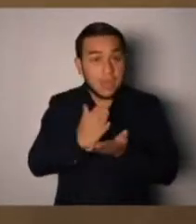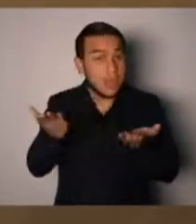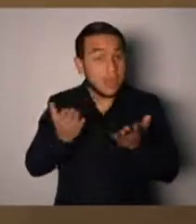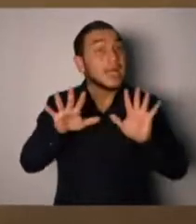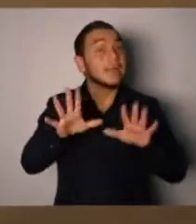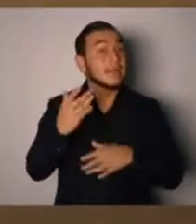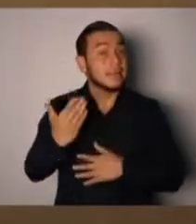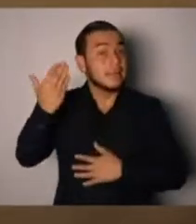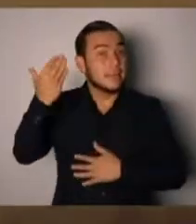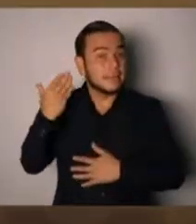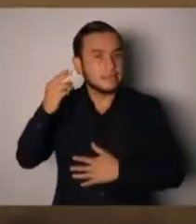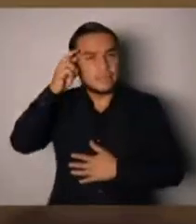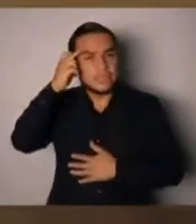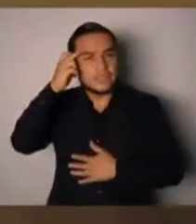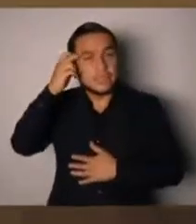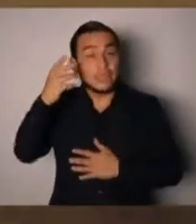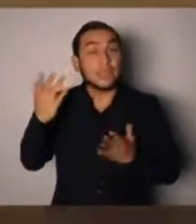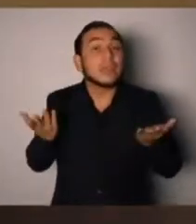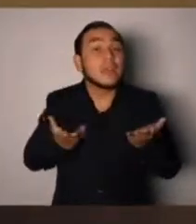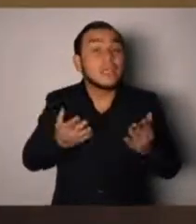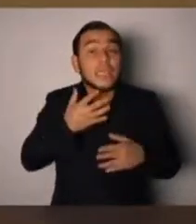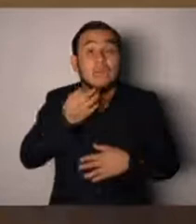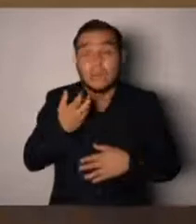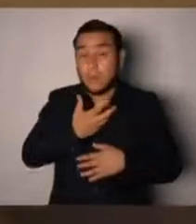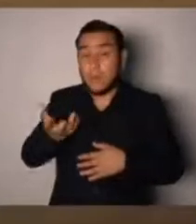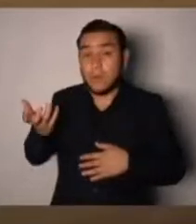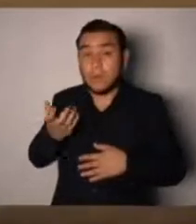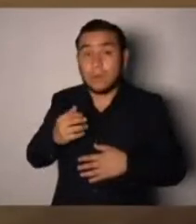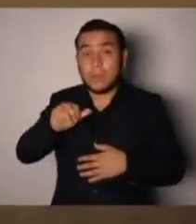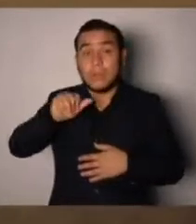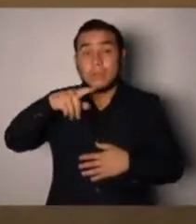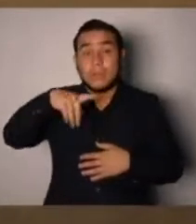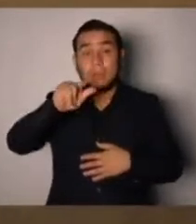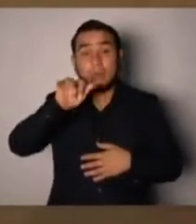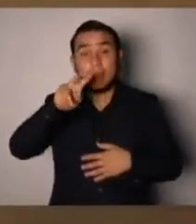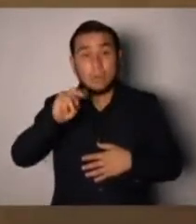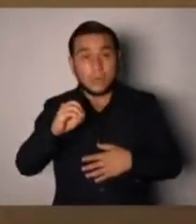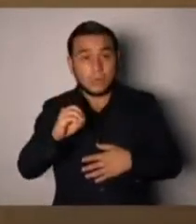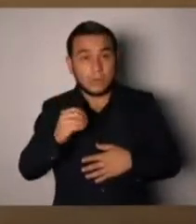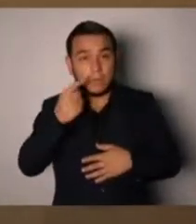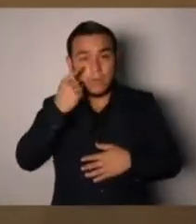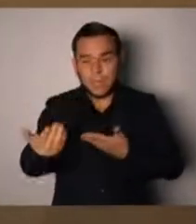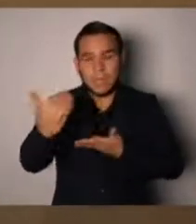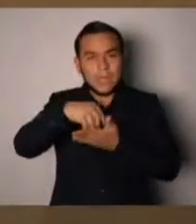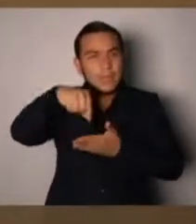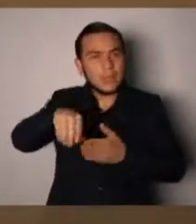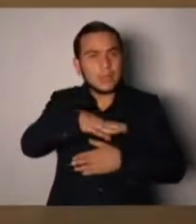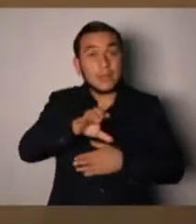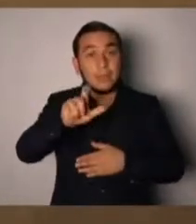10 años y hoy son procuradores porque había moral ellos lo pusieron una colonia y ya lo pusieron eso prefiere vienen a hablar aquí